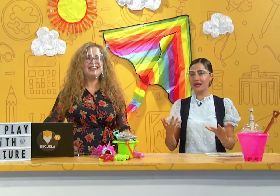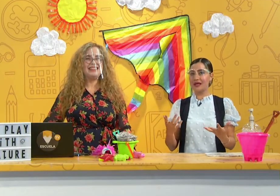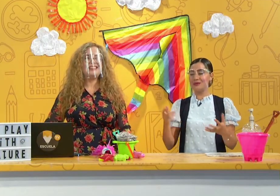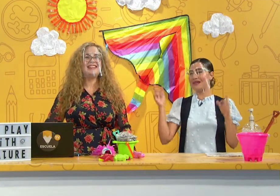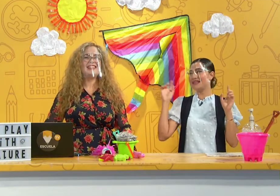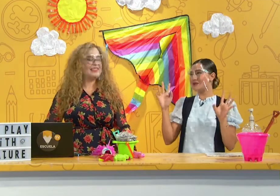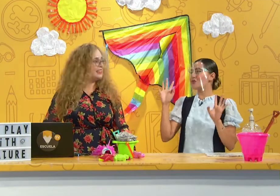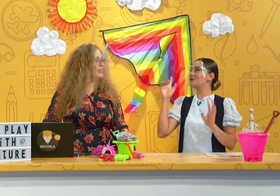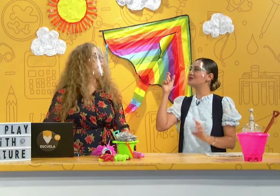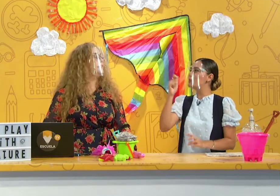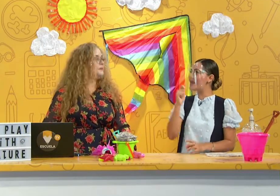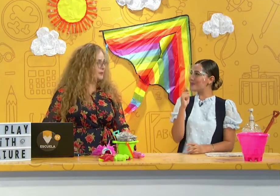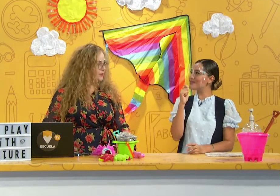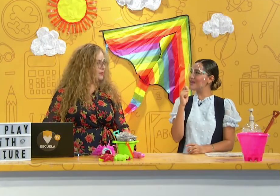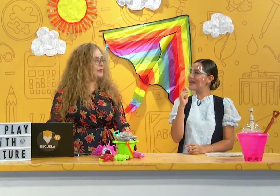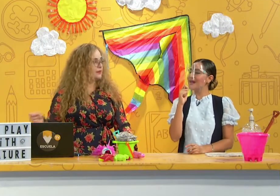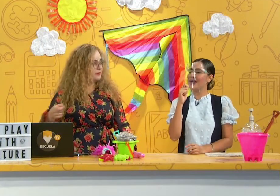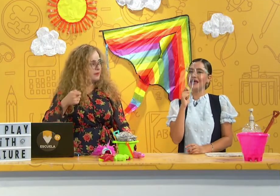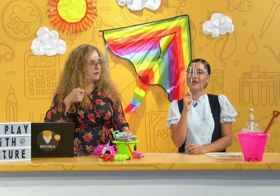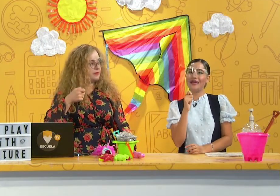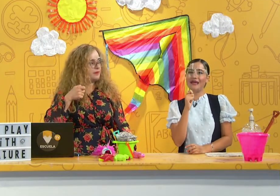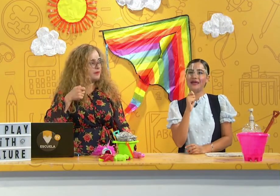a imaginarnos como si estuviéramos